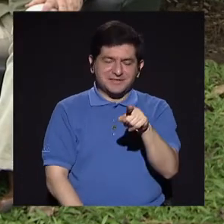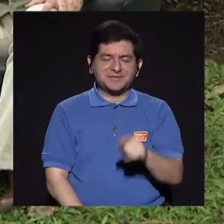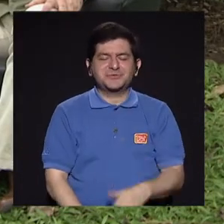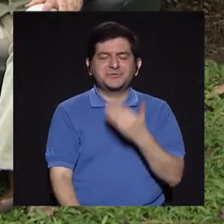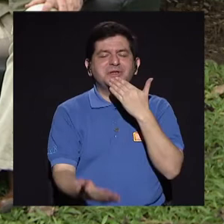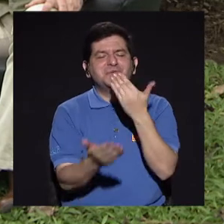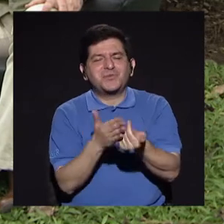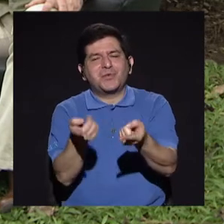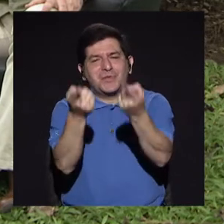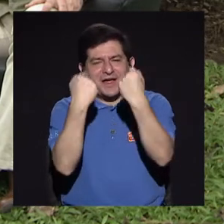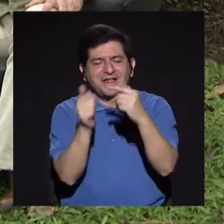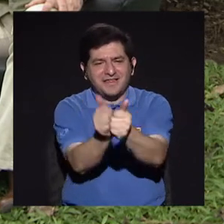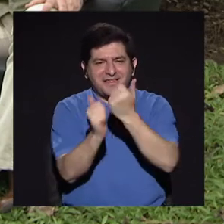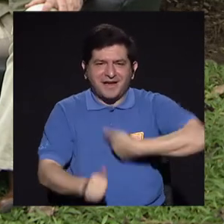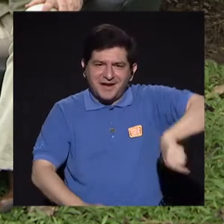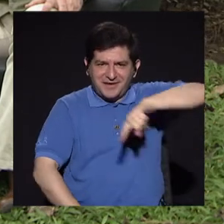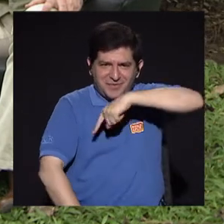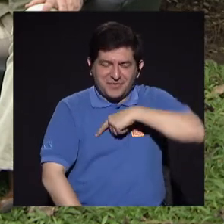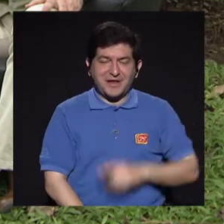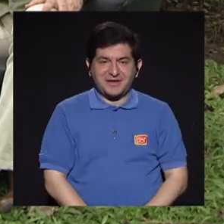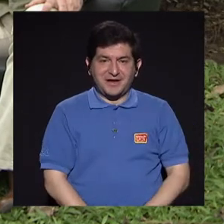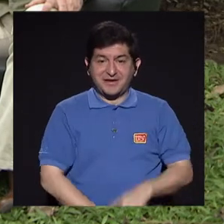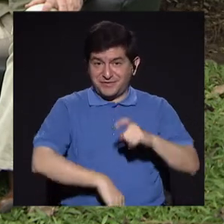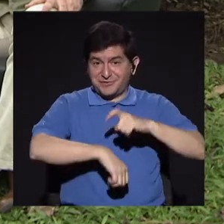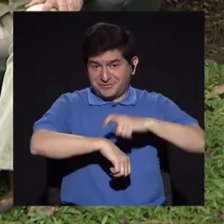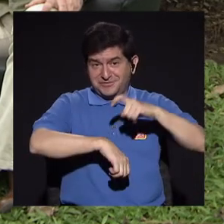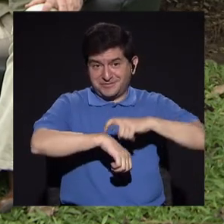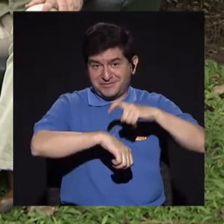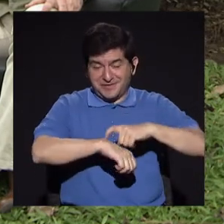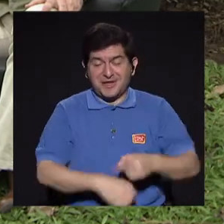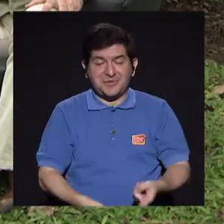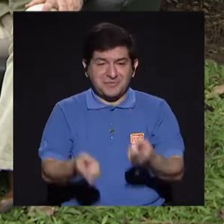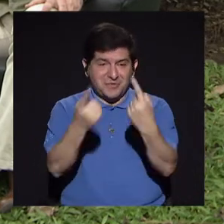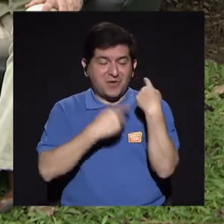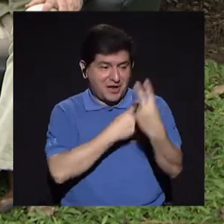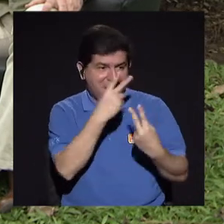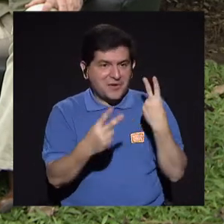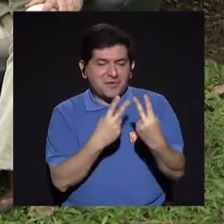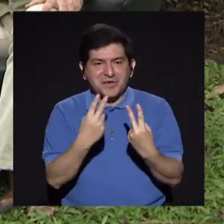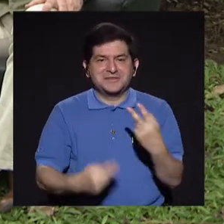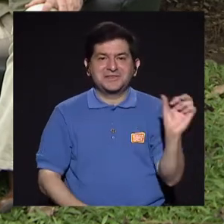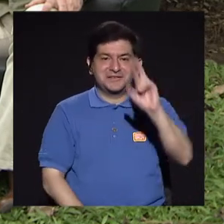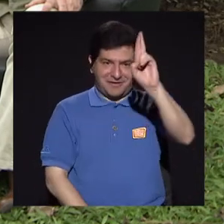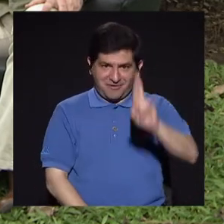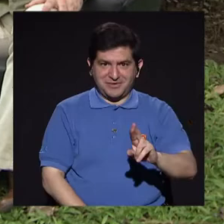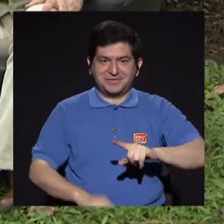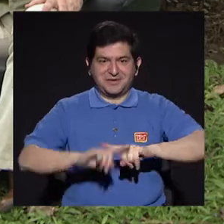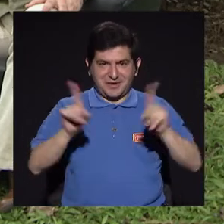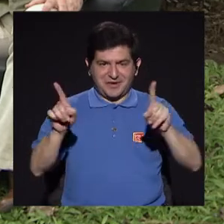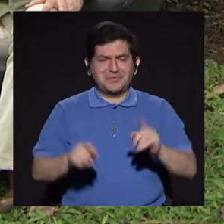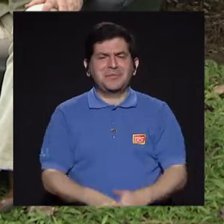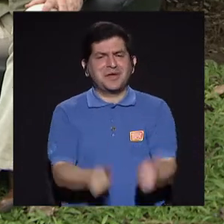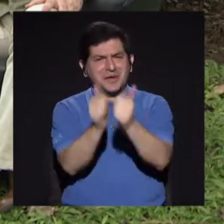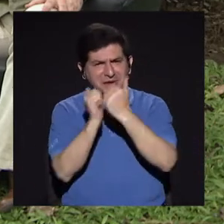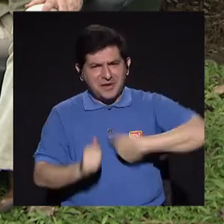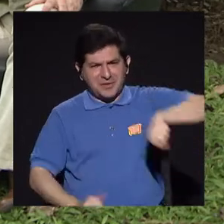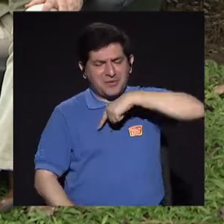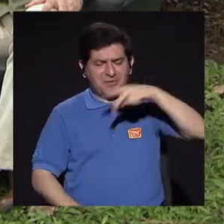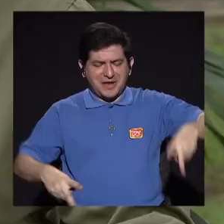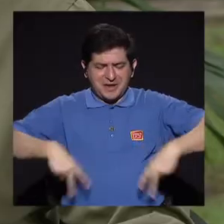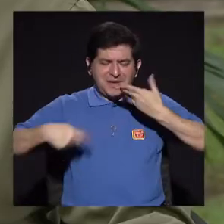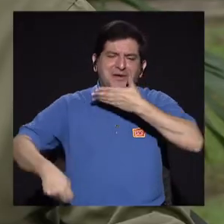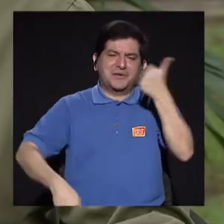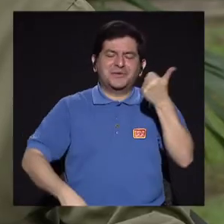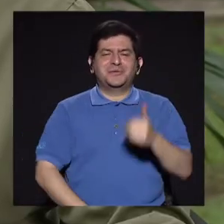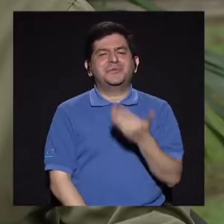gentileza por estar aquí acompañándonos, sacar ese espacio de su tiempo en esta visita tan ajetreada a Costa Rica, pero para acompañarnos en Vivir